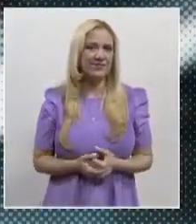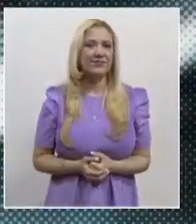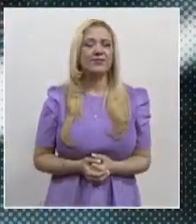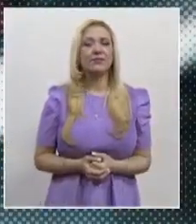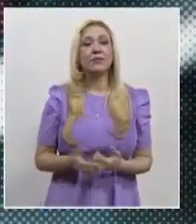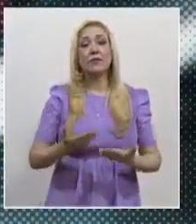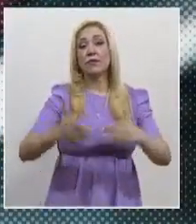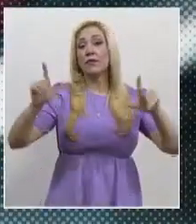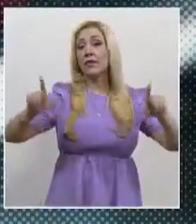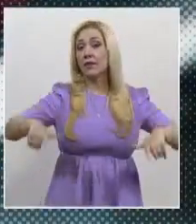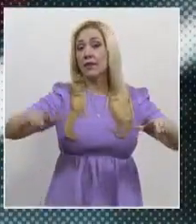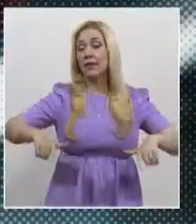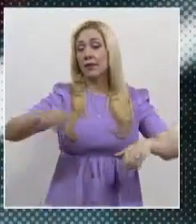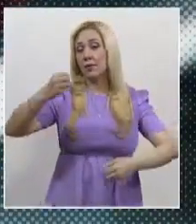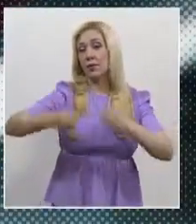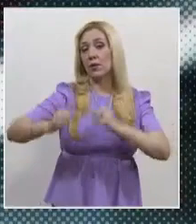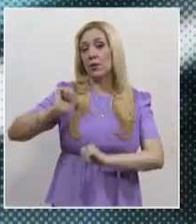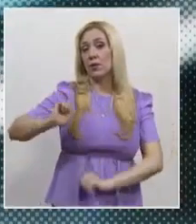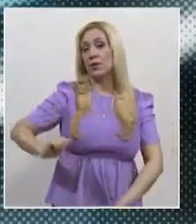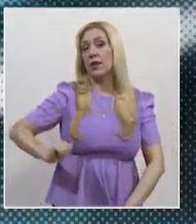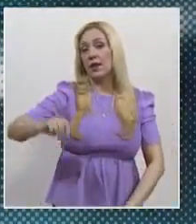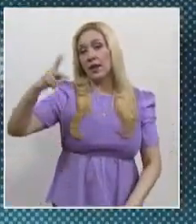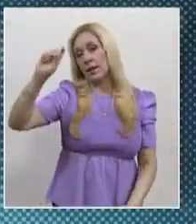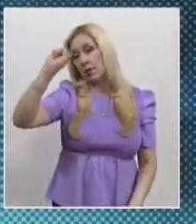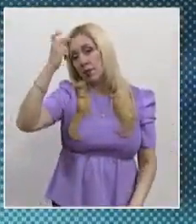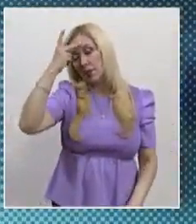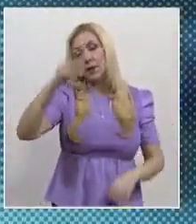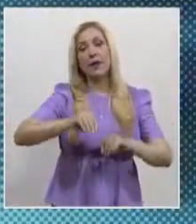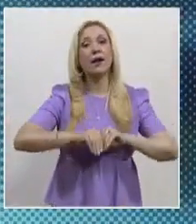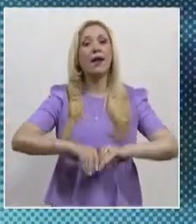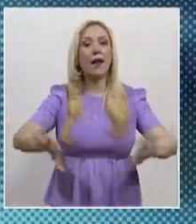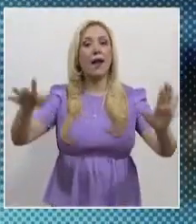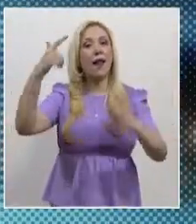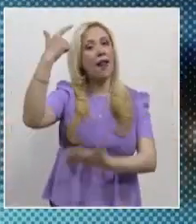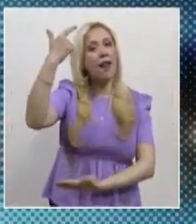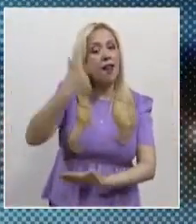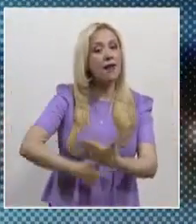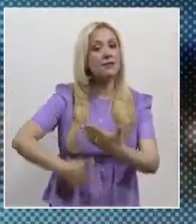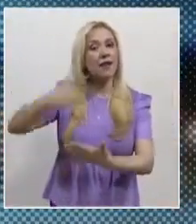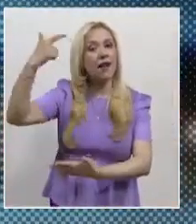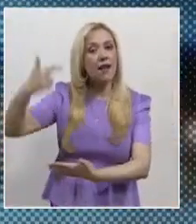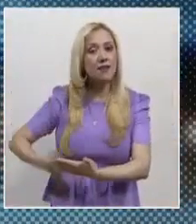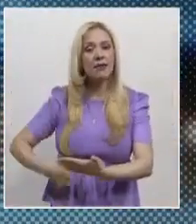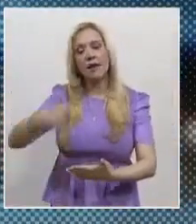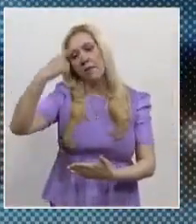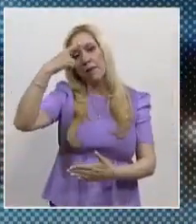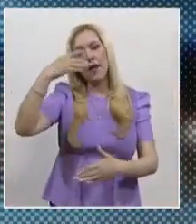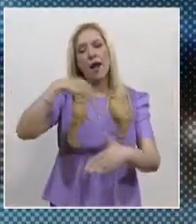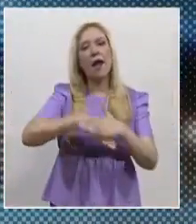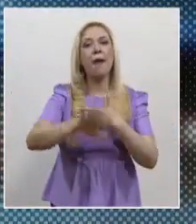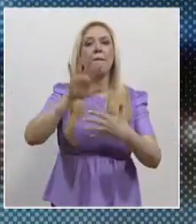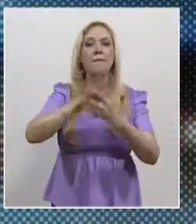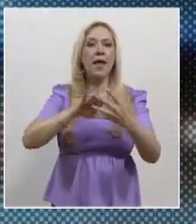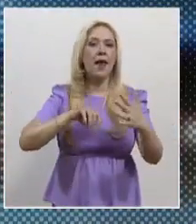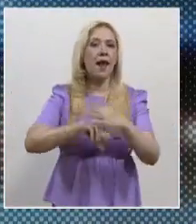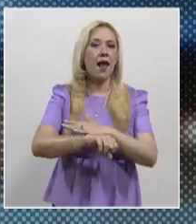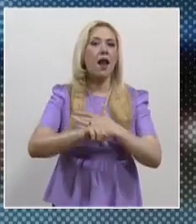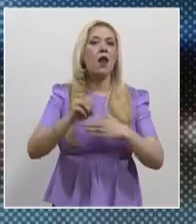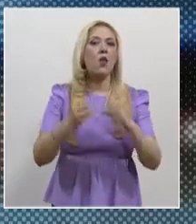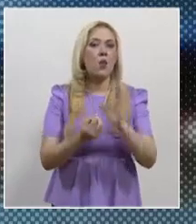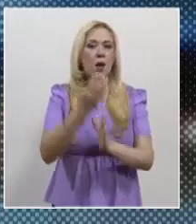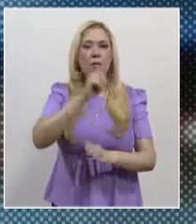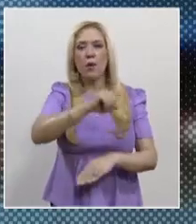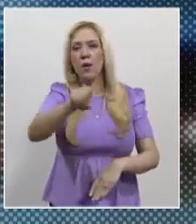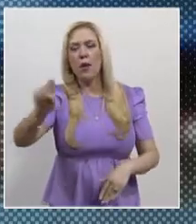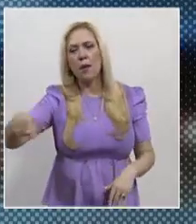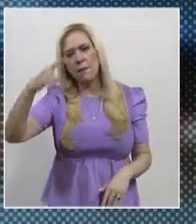el sitio web del Poder Judicial de San Luis Potosí se publicaron las listas de acuerdos de los centros de justicia penal del Estado, con el